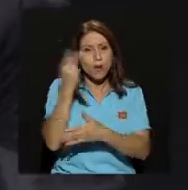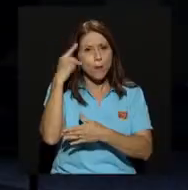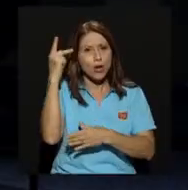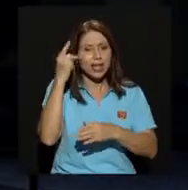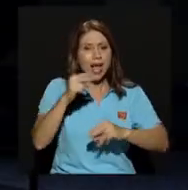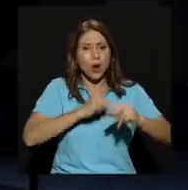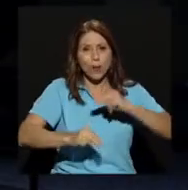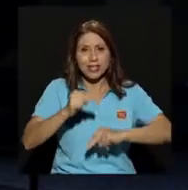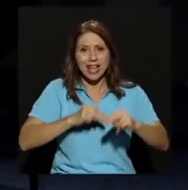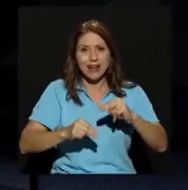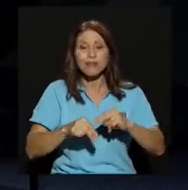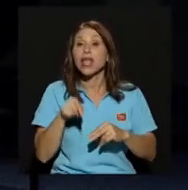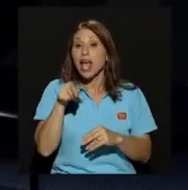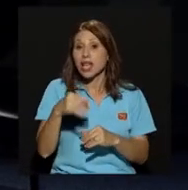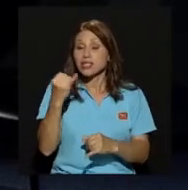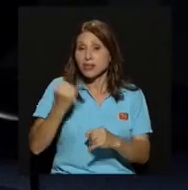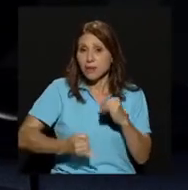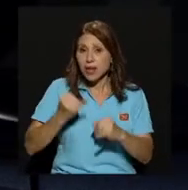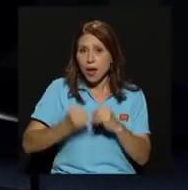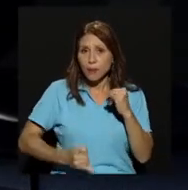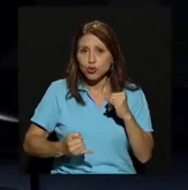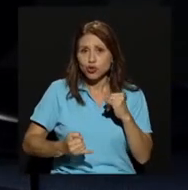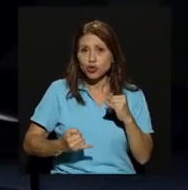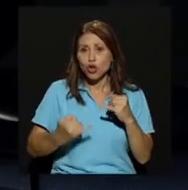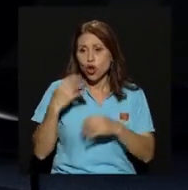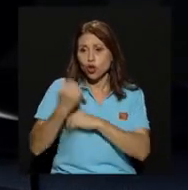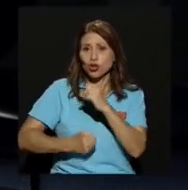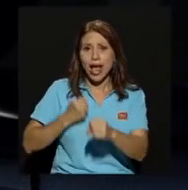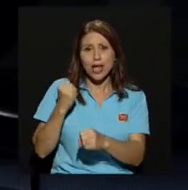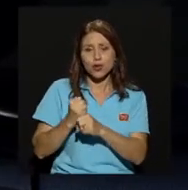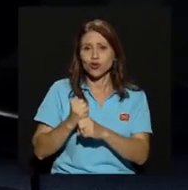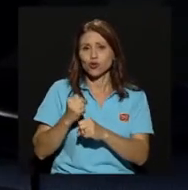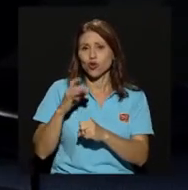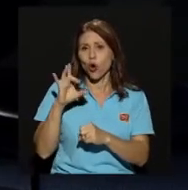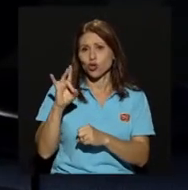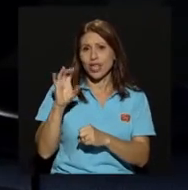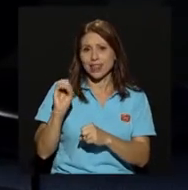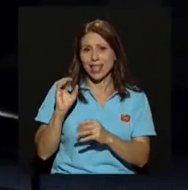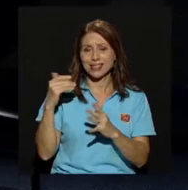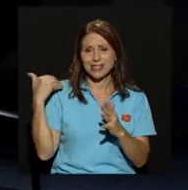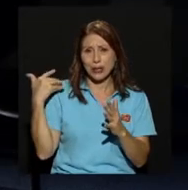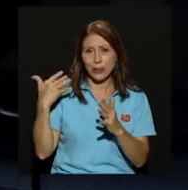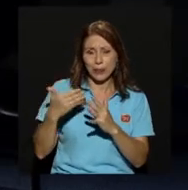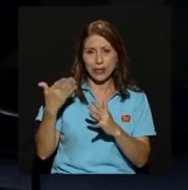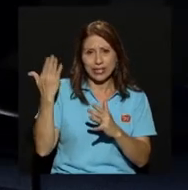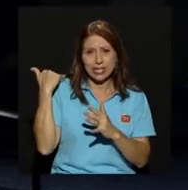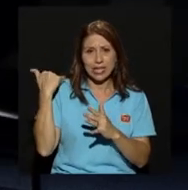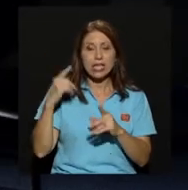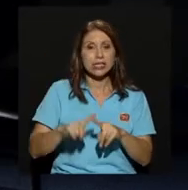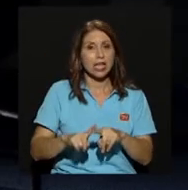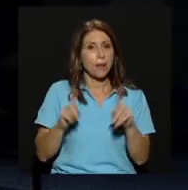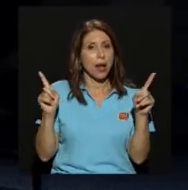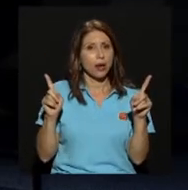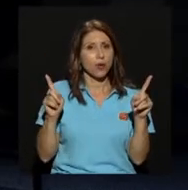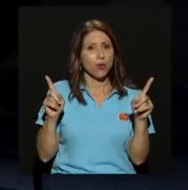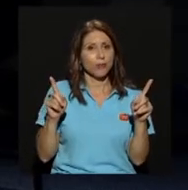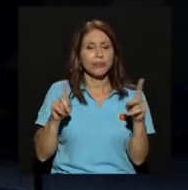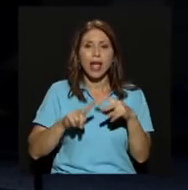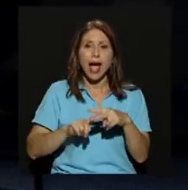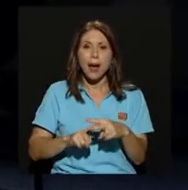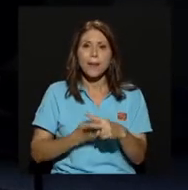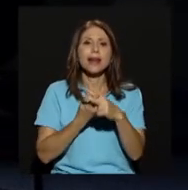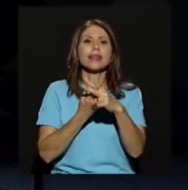y así terminamos los 80 y sin embargo es a partir de